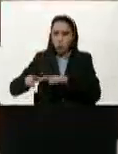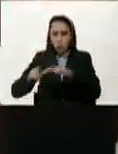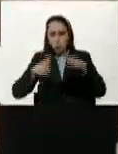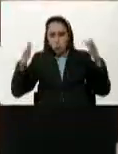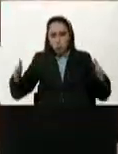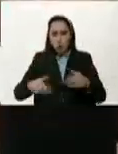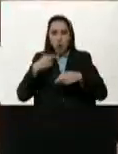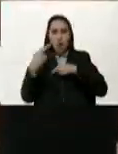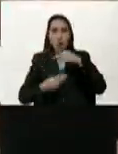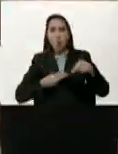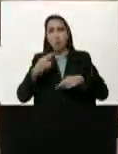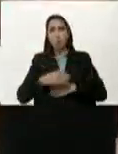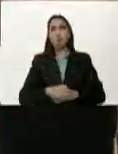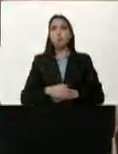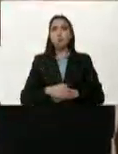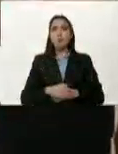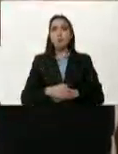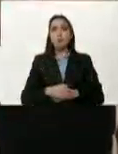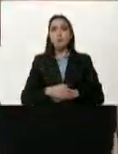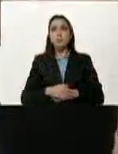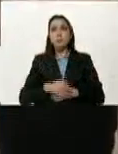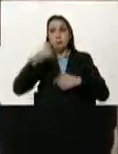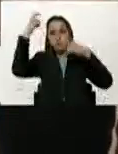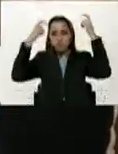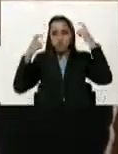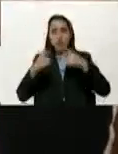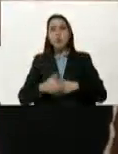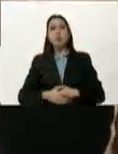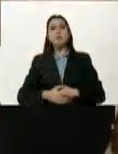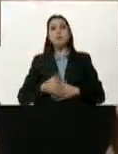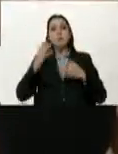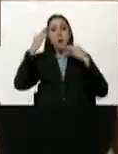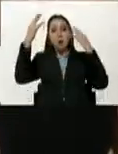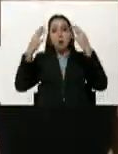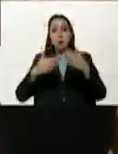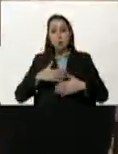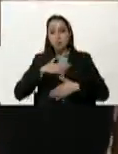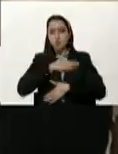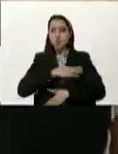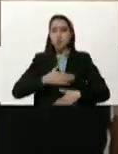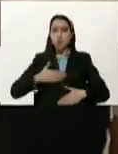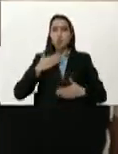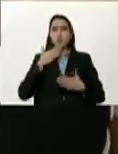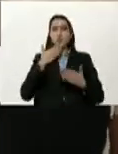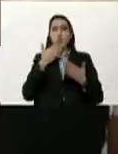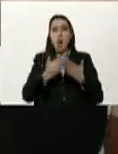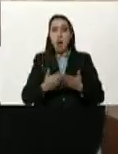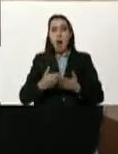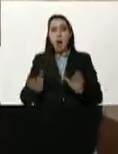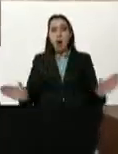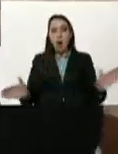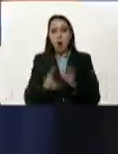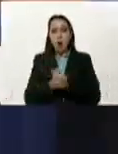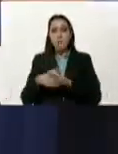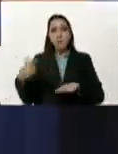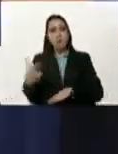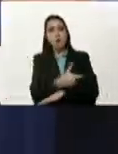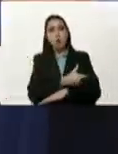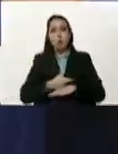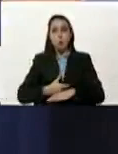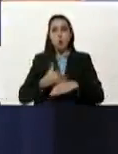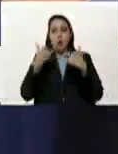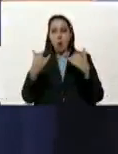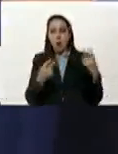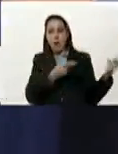porque además aquí estaba empeñada la palabra del comandante chávez yo siento una gran satisfacción y agradezco al compañero gobernador que no nos